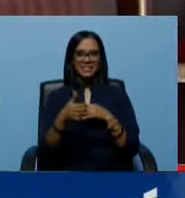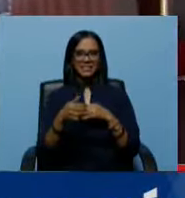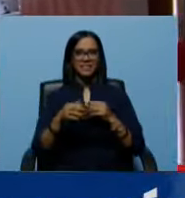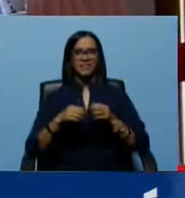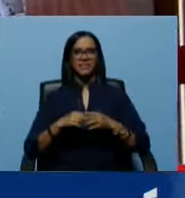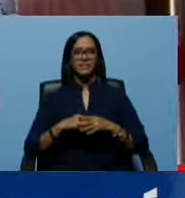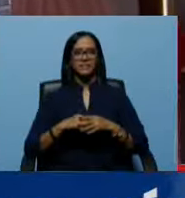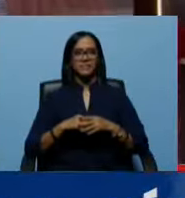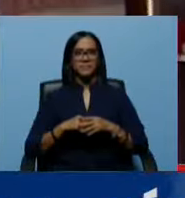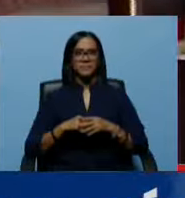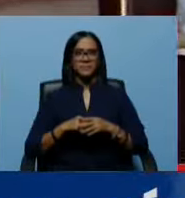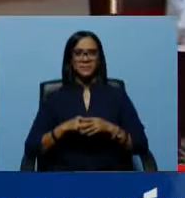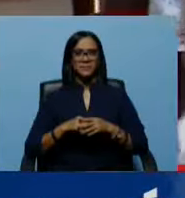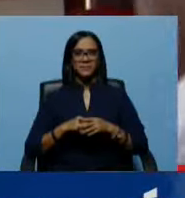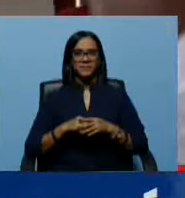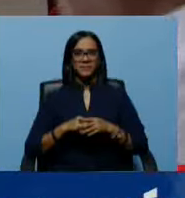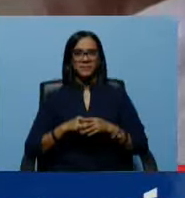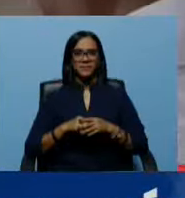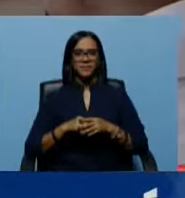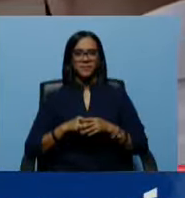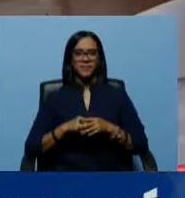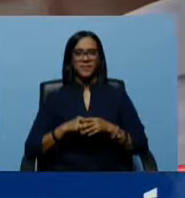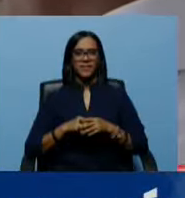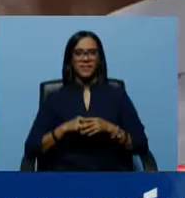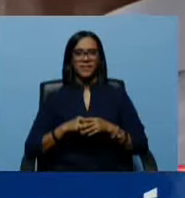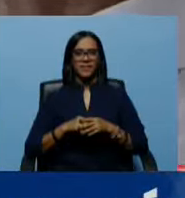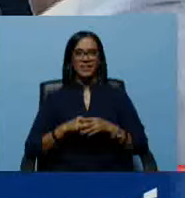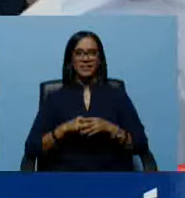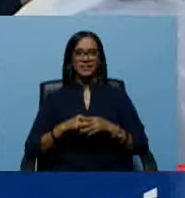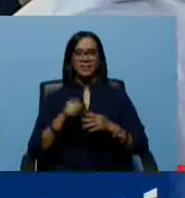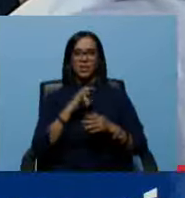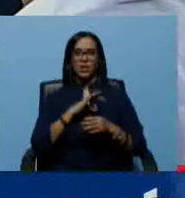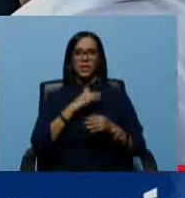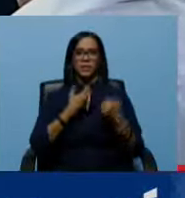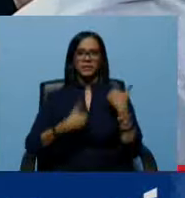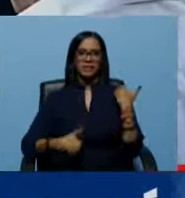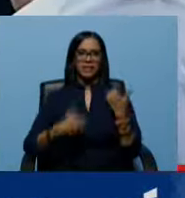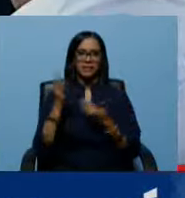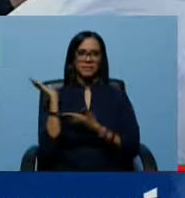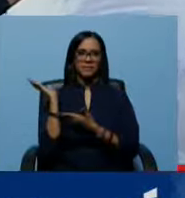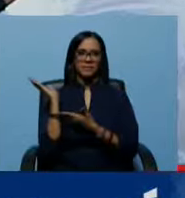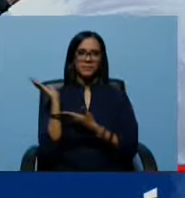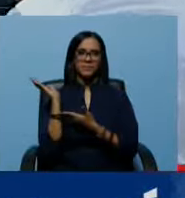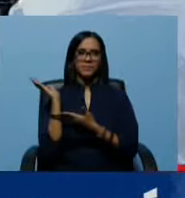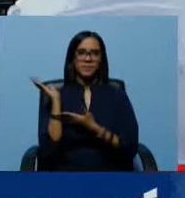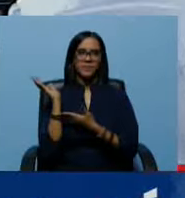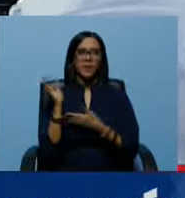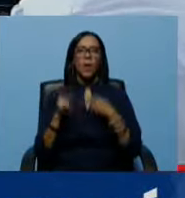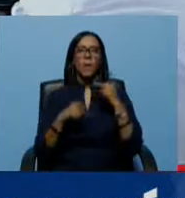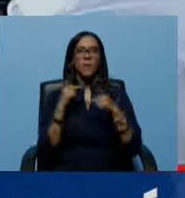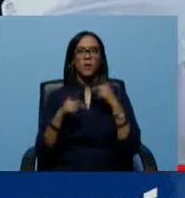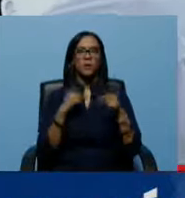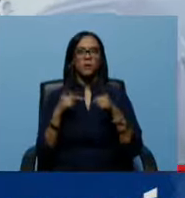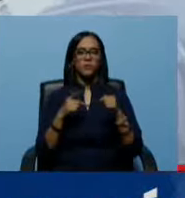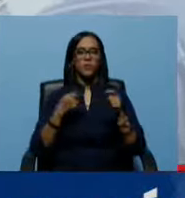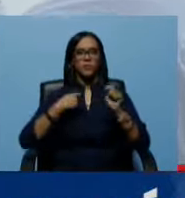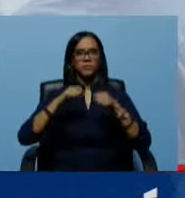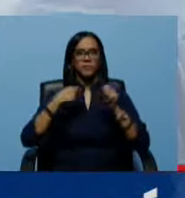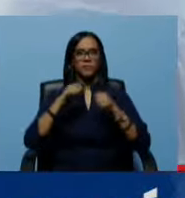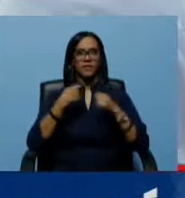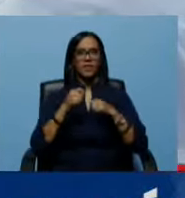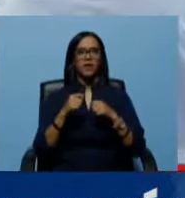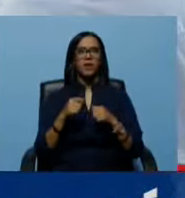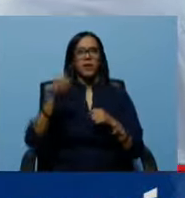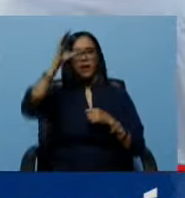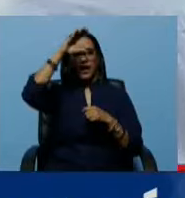Bueno, aquí está. Sin piel y sin espina, señor presidente. Un producto exportable por la